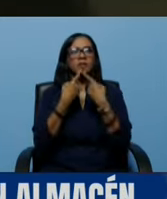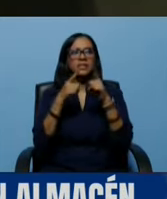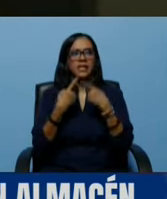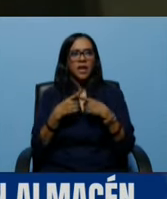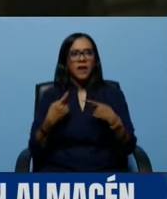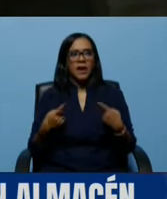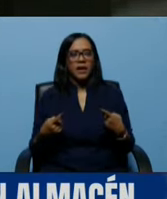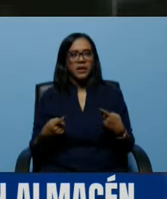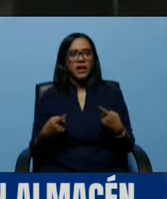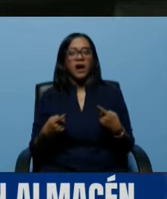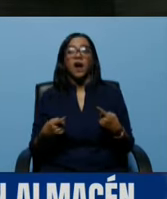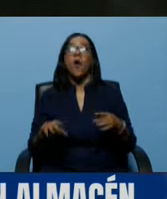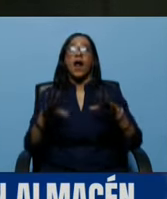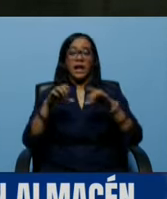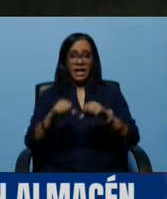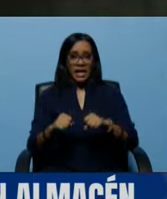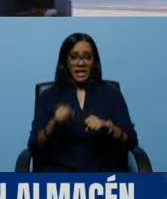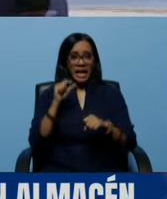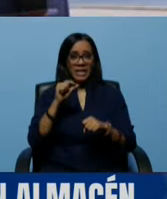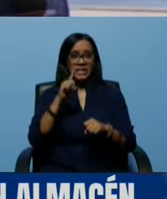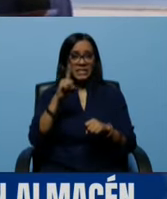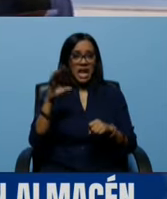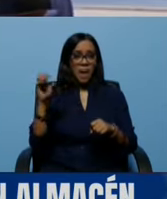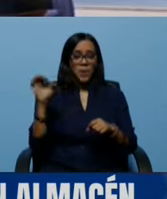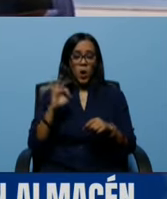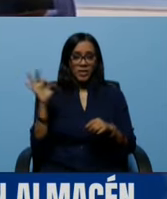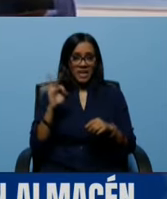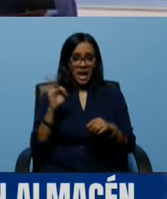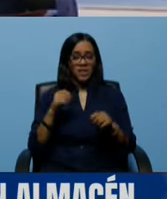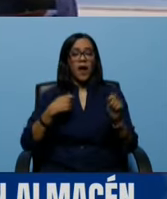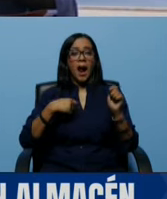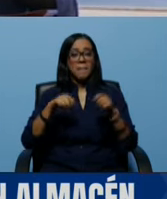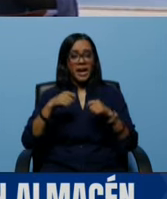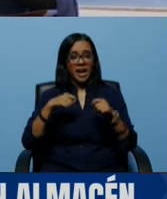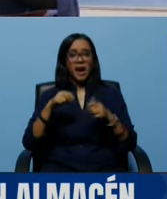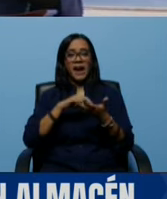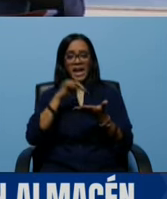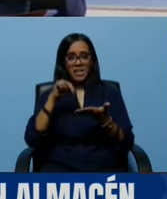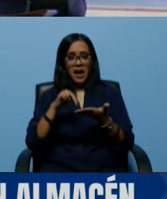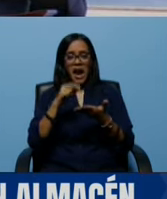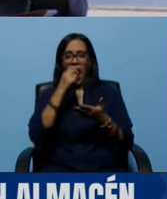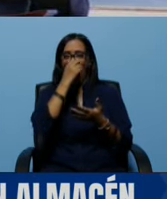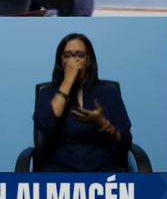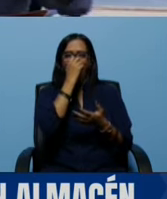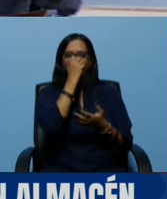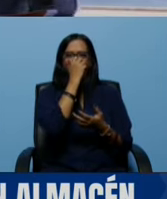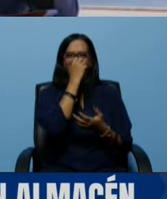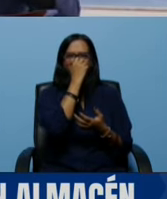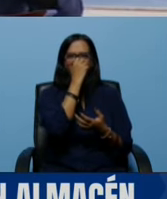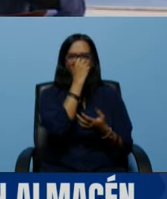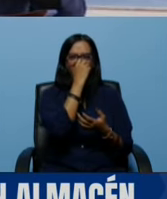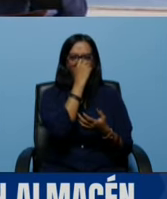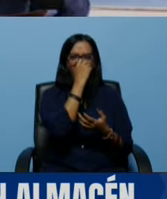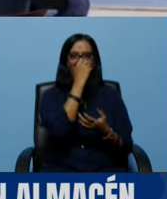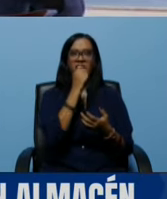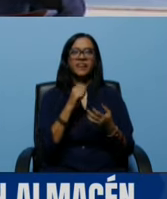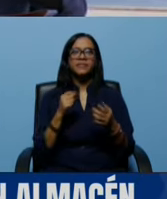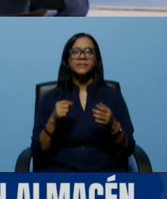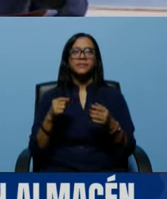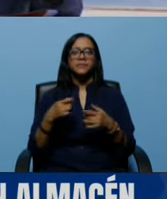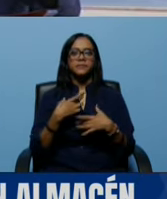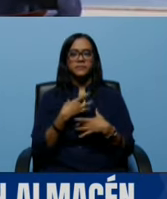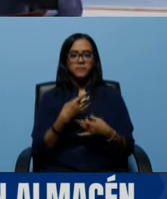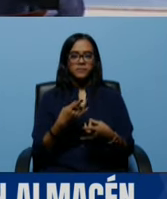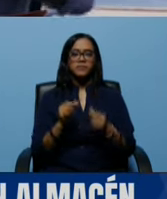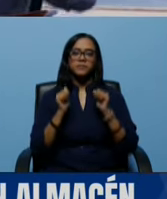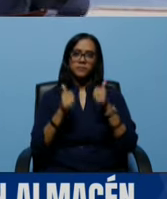diversificación, con el abastecimiento casi del 100% del mercado nacional, con el inicio de esta vocación exportadora, son triunfos